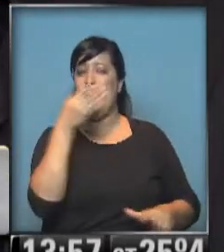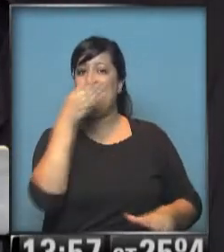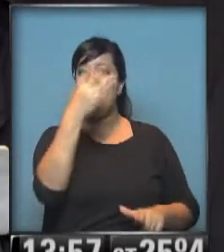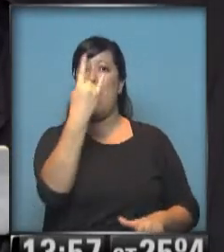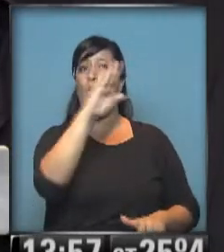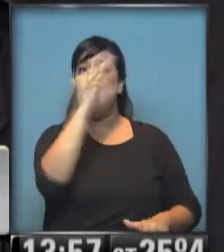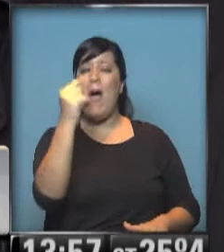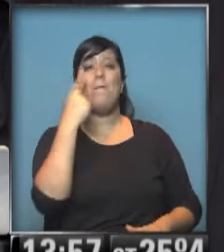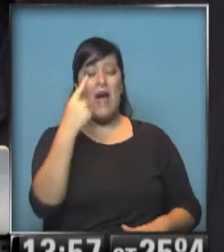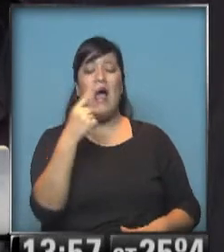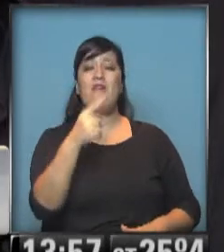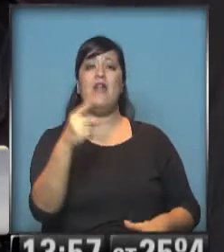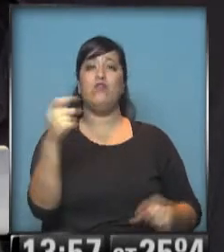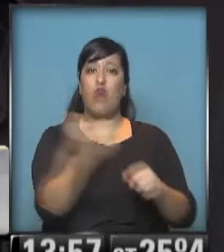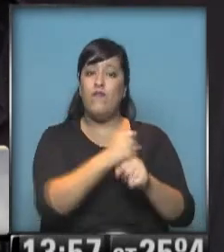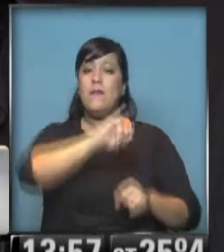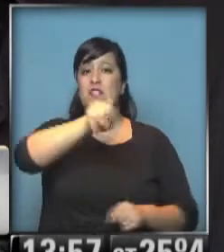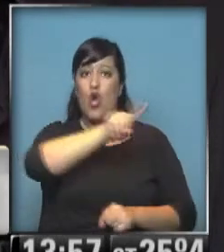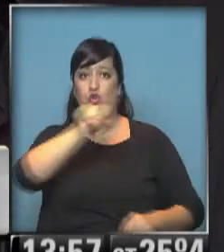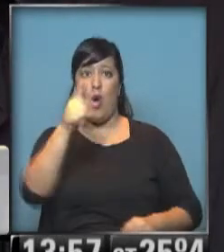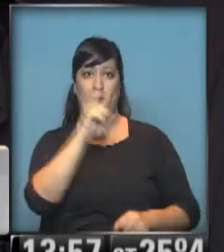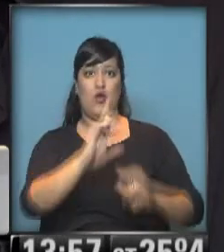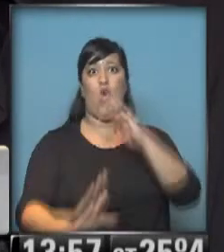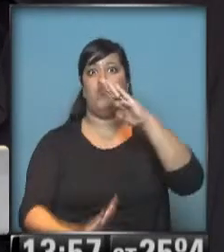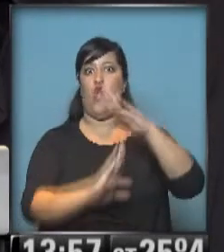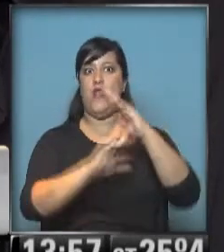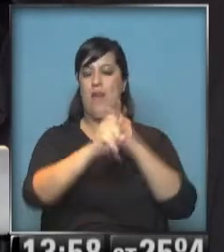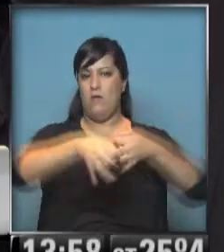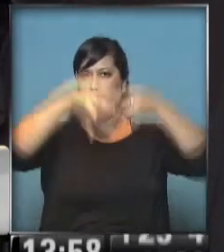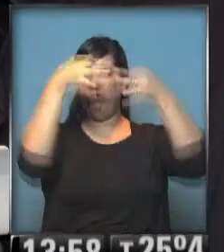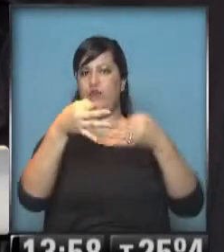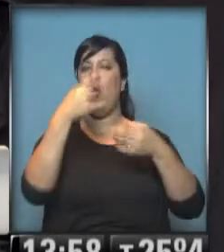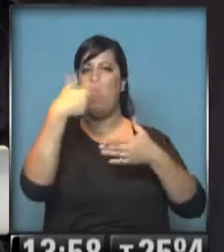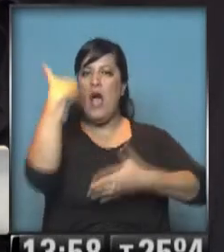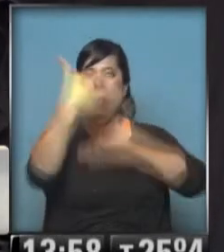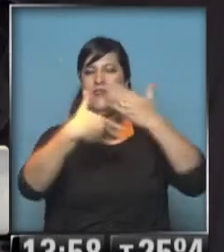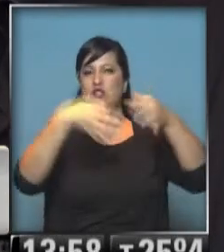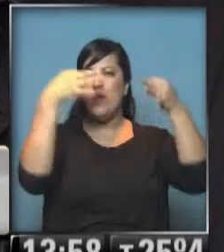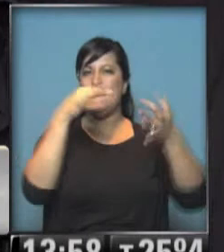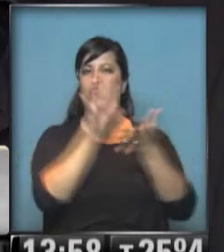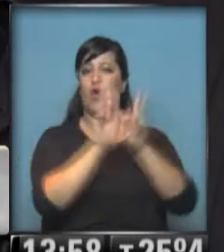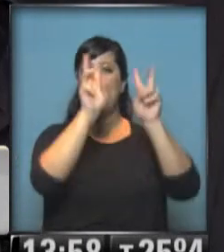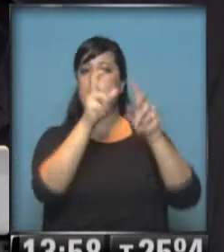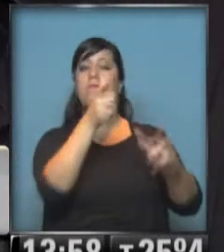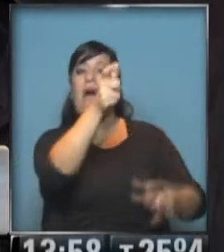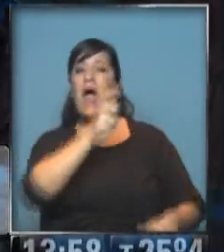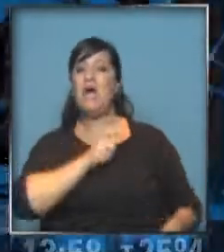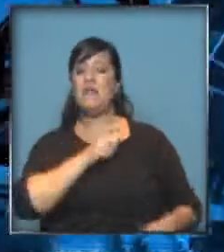corrobore o para que no, pero para que una autoridad concreta con capacitación específica en la materia nos dé ese